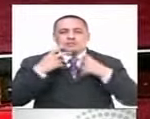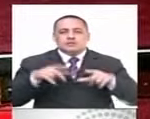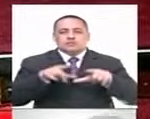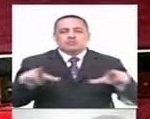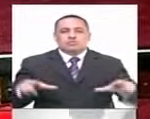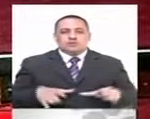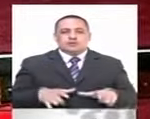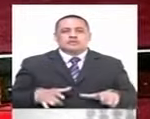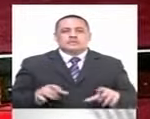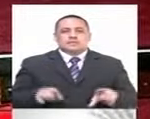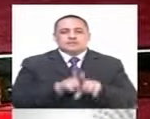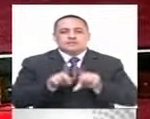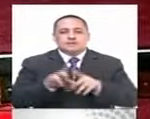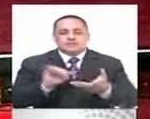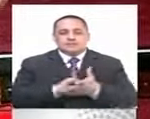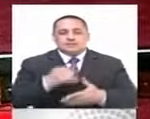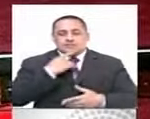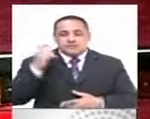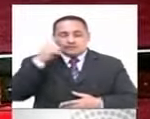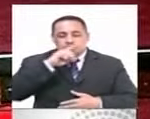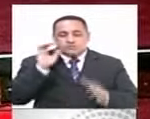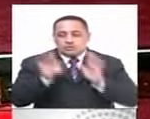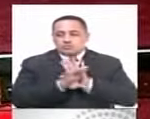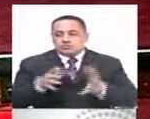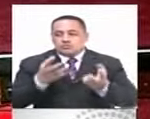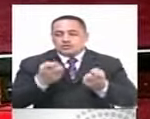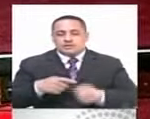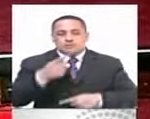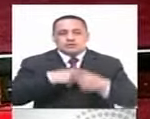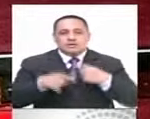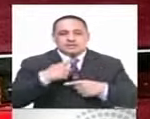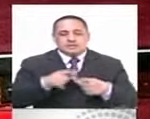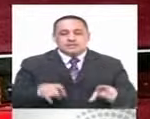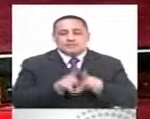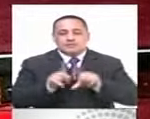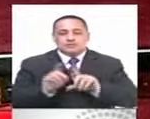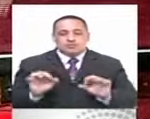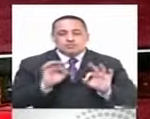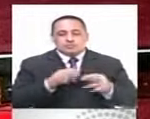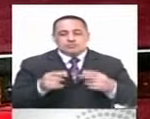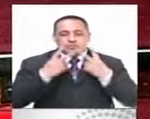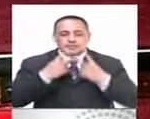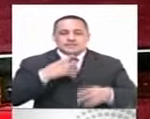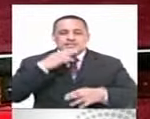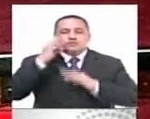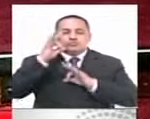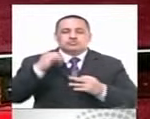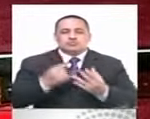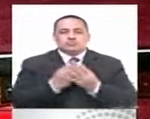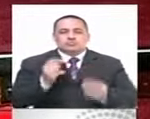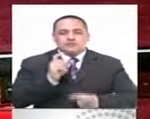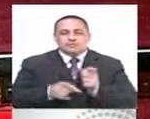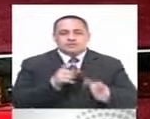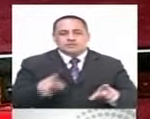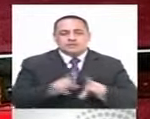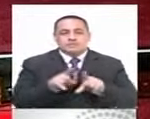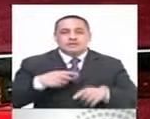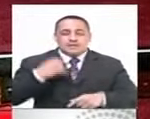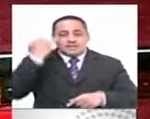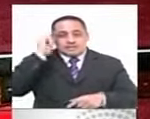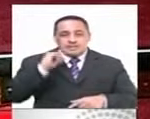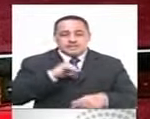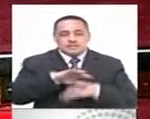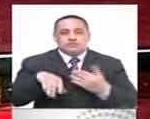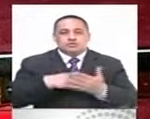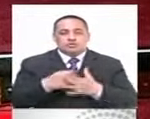que van a ser difíciles y que no queremos regresar. Eso mismo también está en el discurso de muchas personas, en el ideario